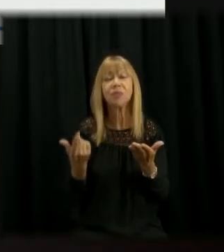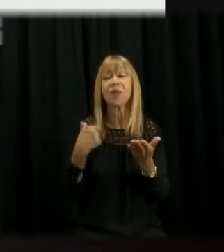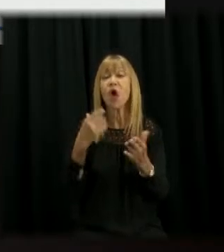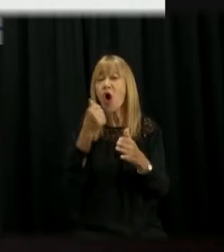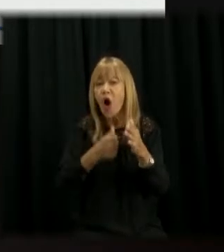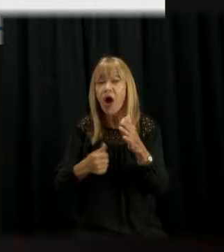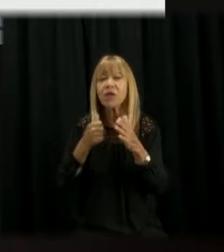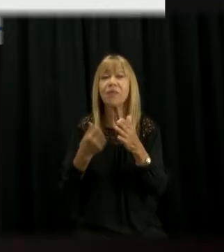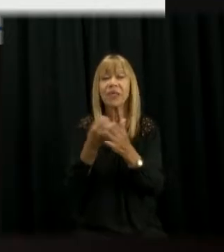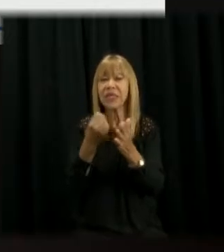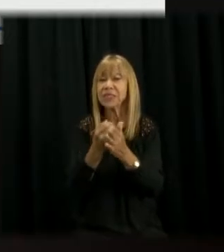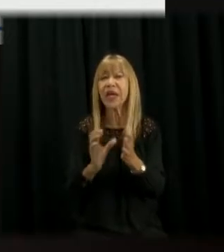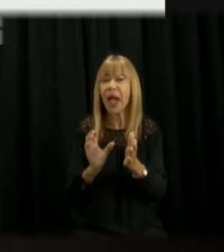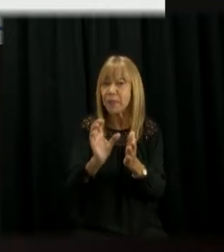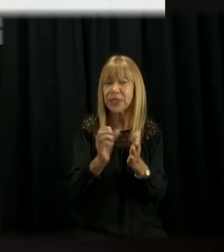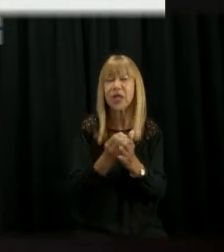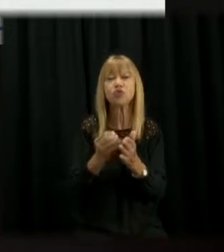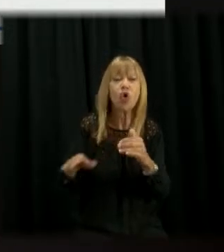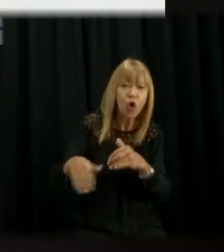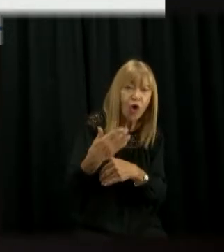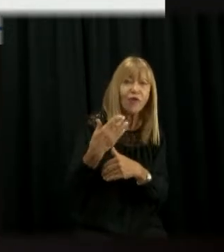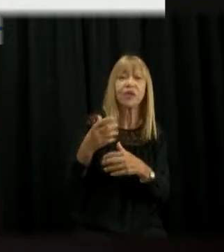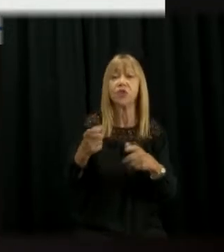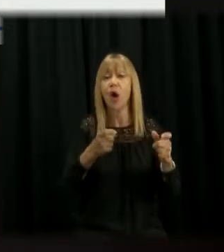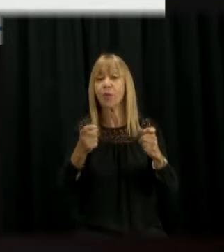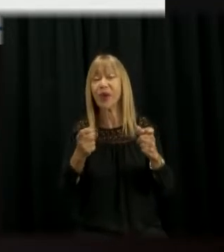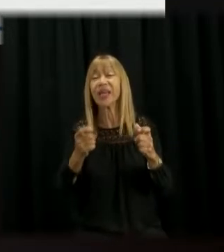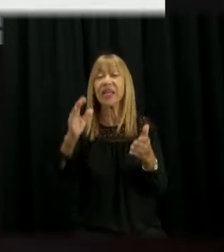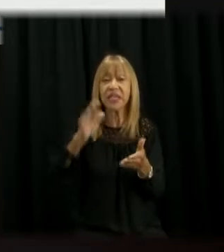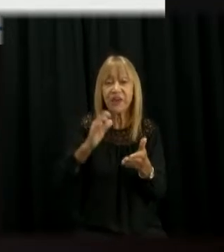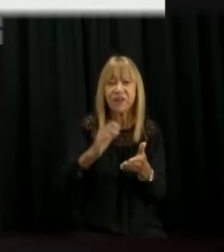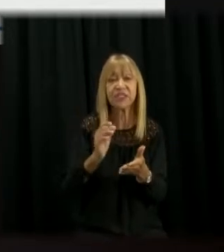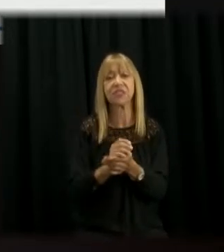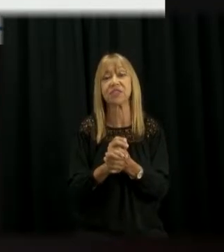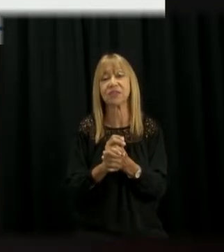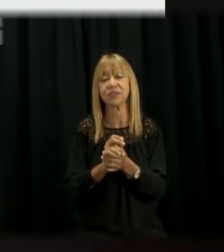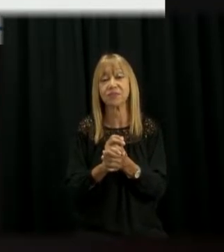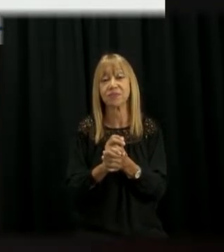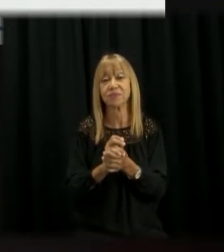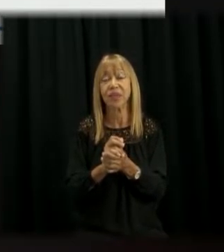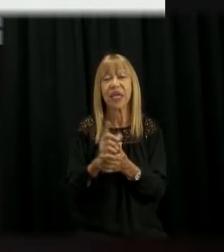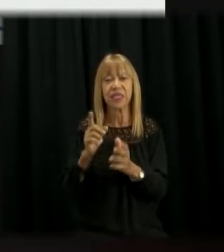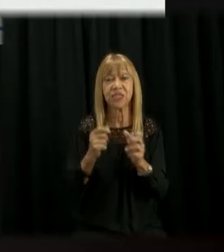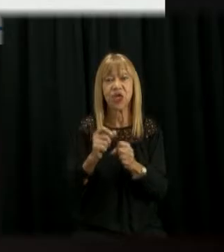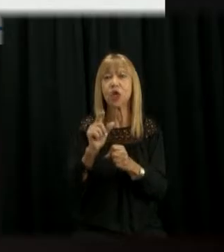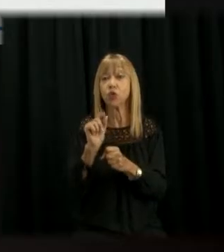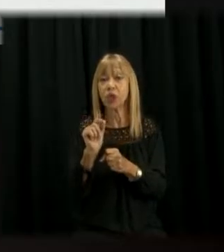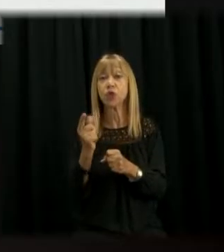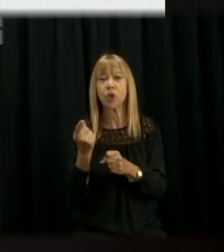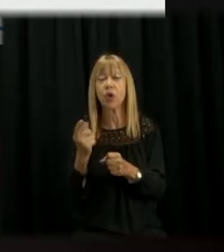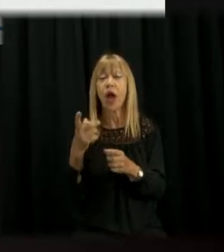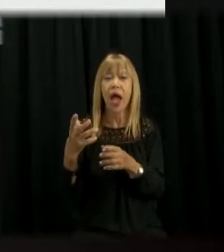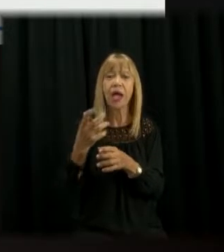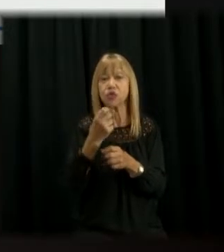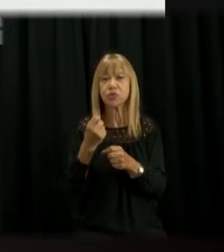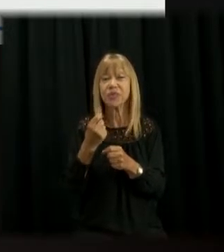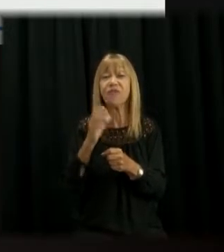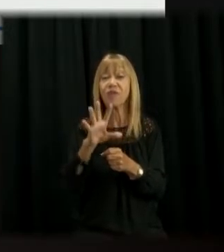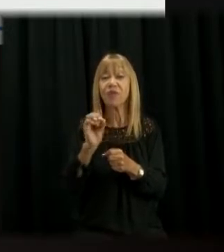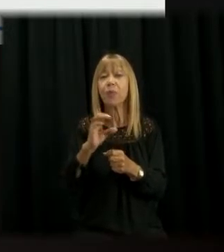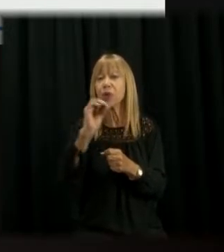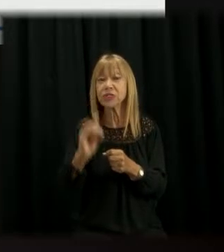Rico ha subinvertido en sus gastos capitales para cobrar sus gastos operacionales. También el presupuesto